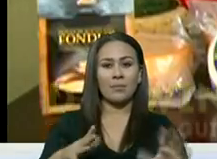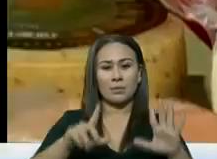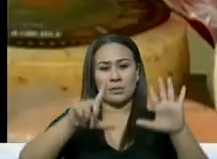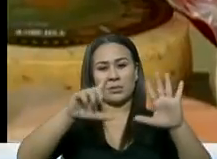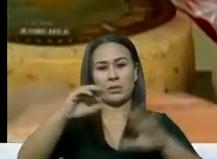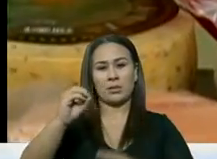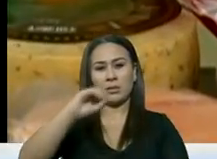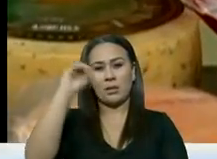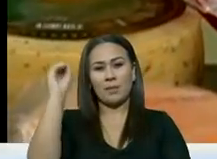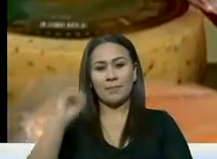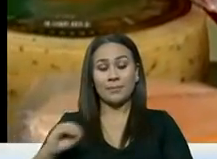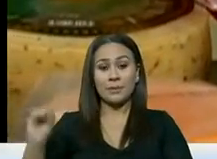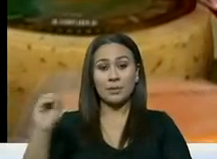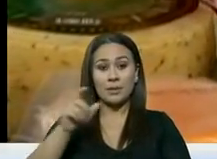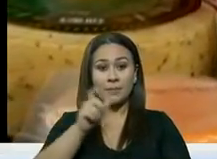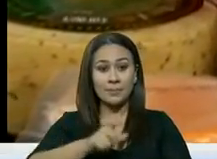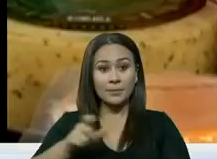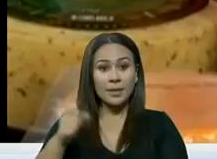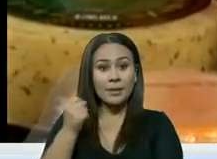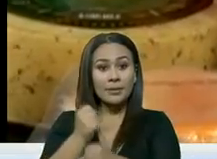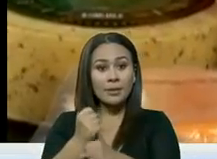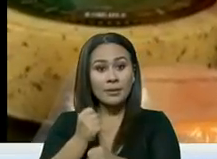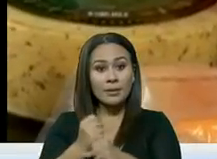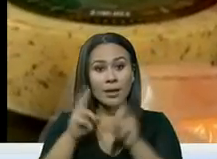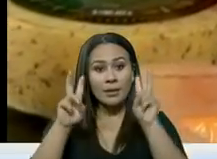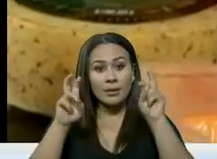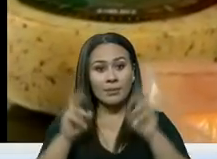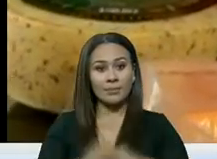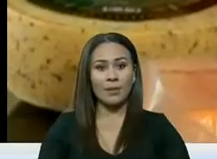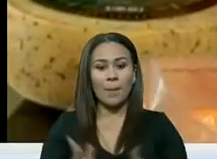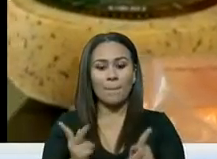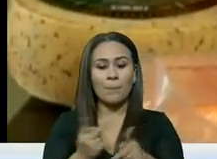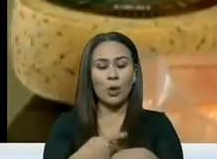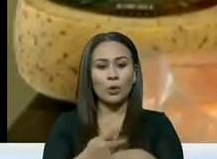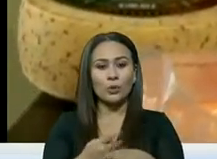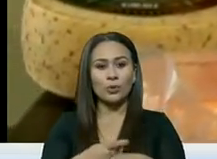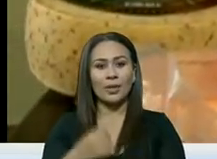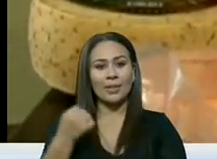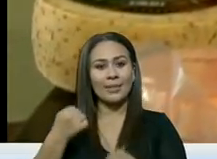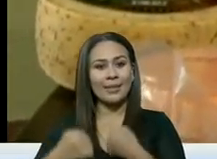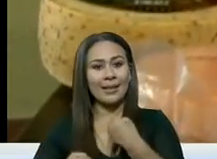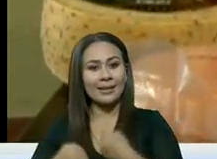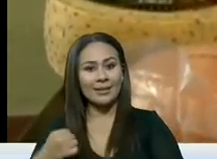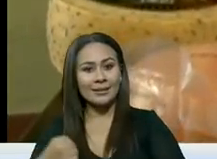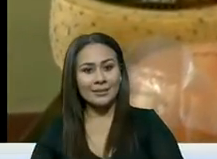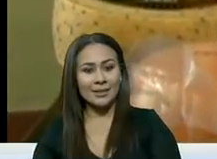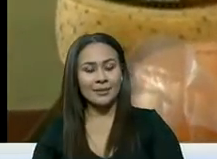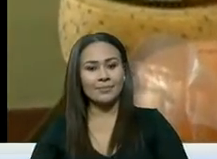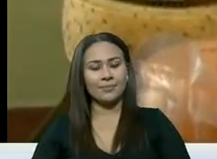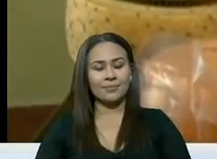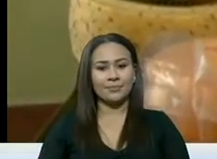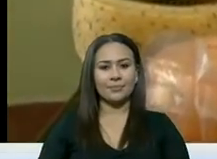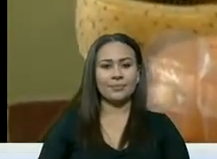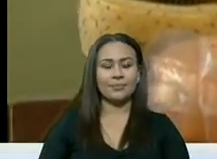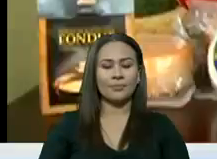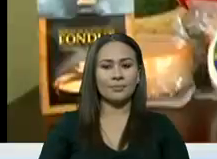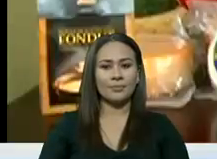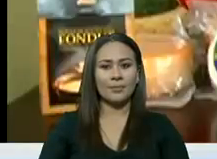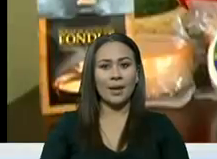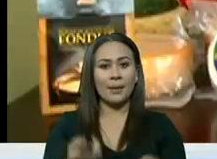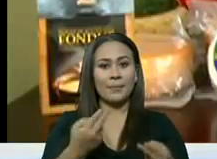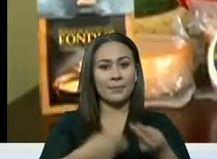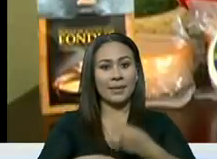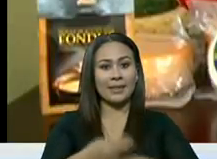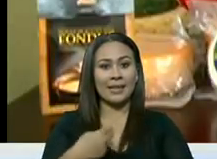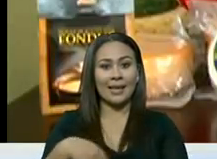población trabaja en lo que es producción de leche, ¿no? Para entregar acá en la planta. Y, por tanto, la venta de los